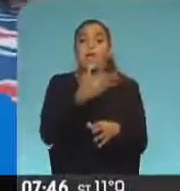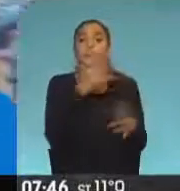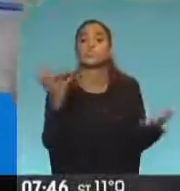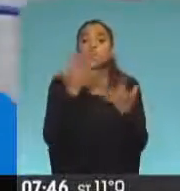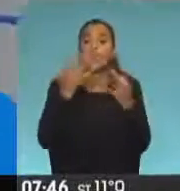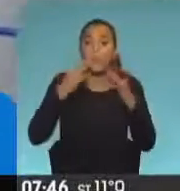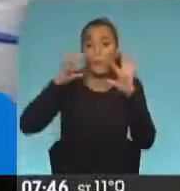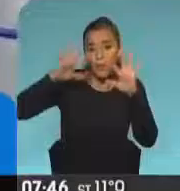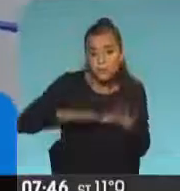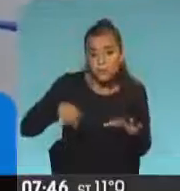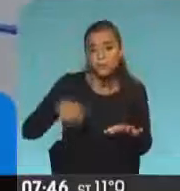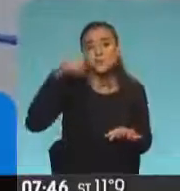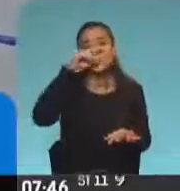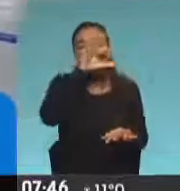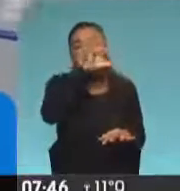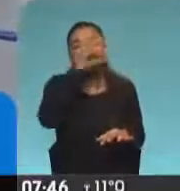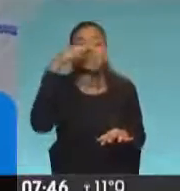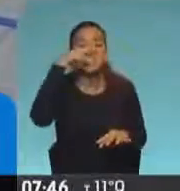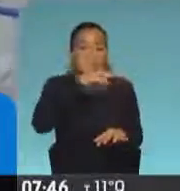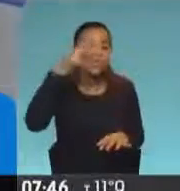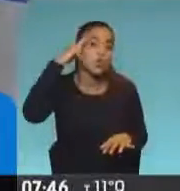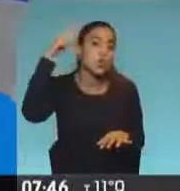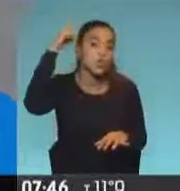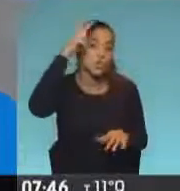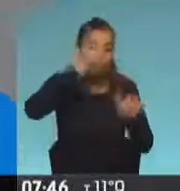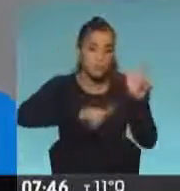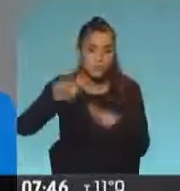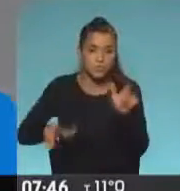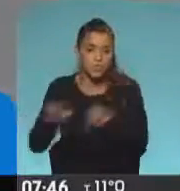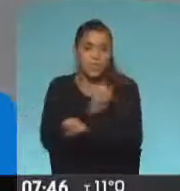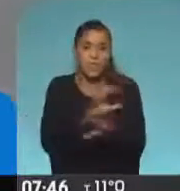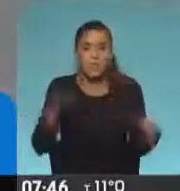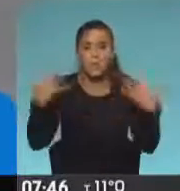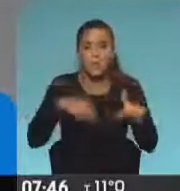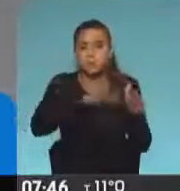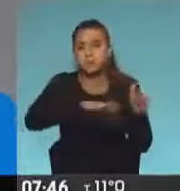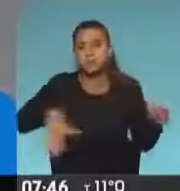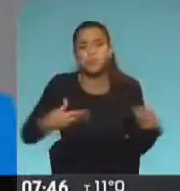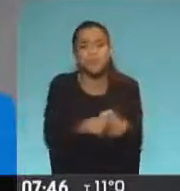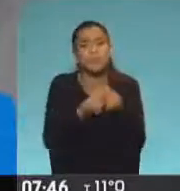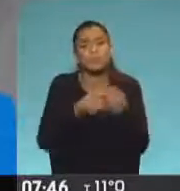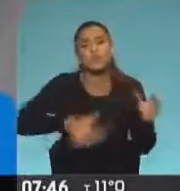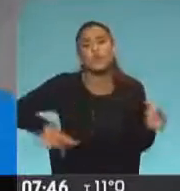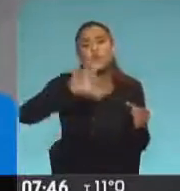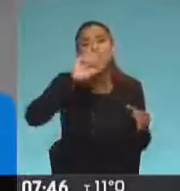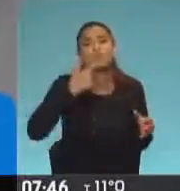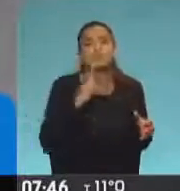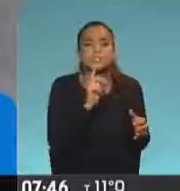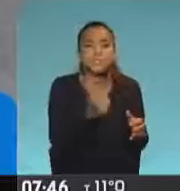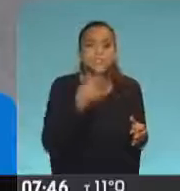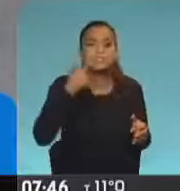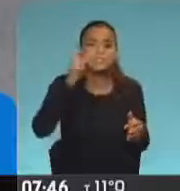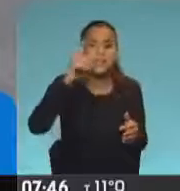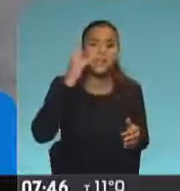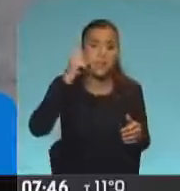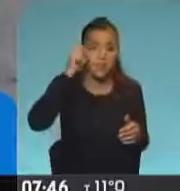días para 798 personas impresión y la capacidad que hay aquí en costa salguero dispuesto todo para ya